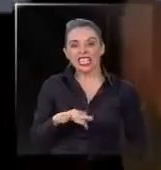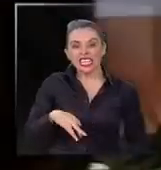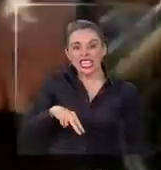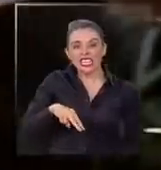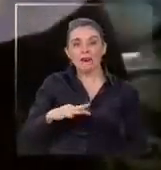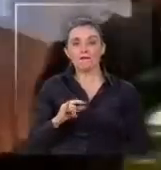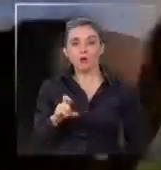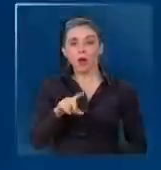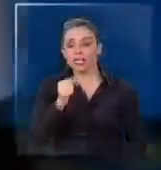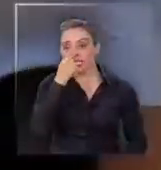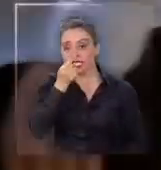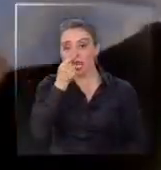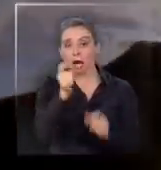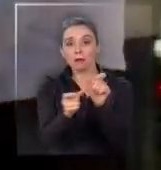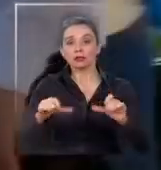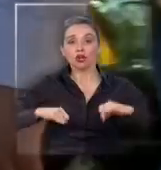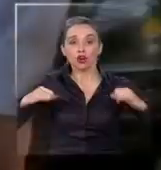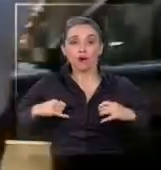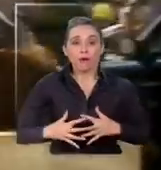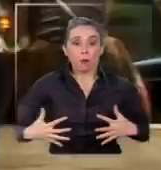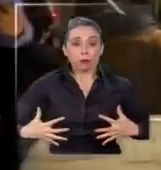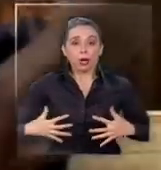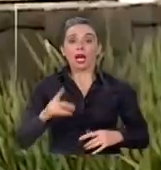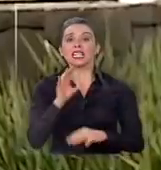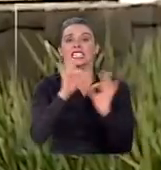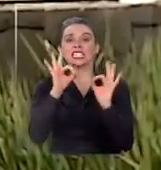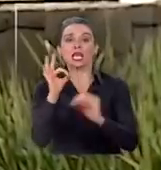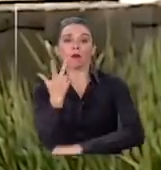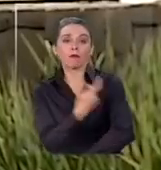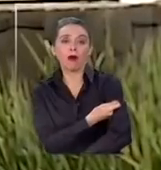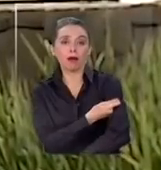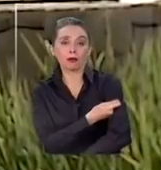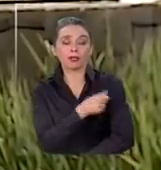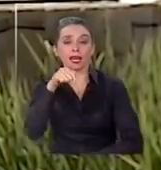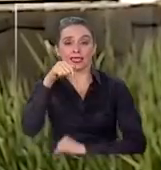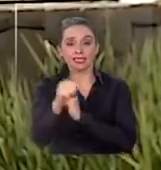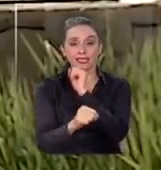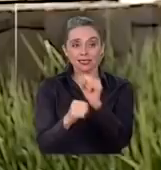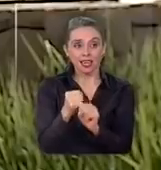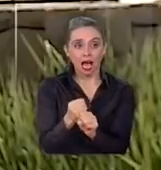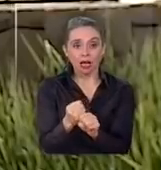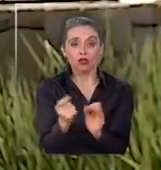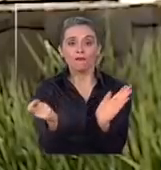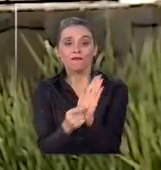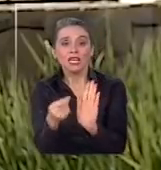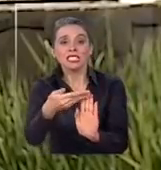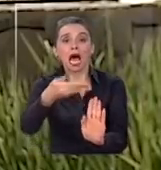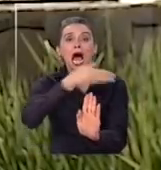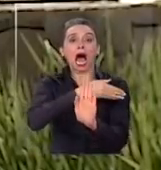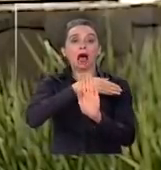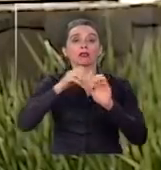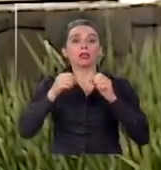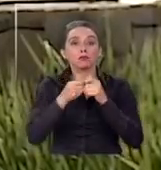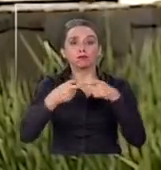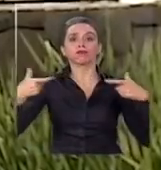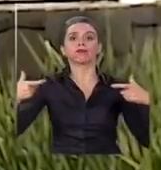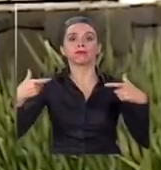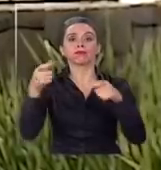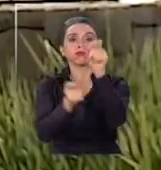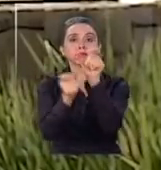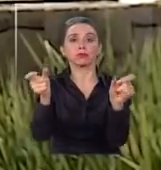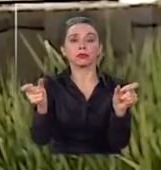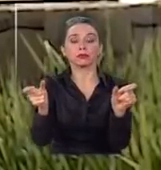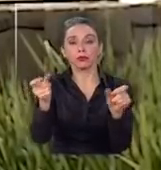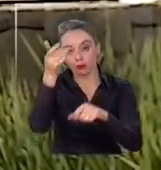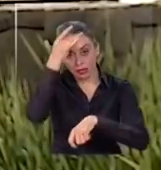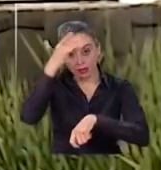personas jóvenes obesas no vacunadas. Este año particularmente se ha adelantado y ha aumentado la